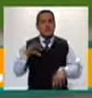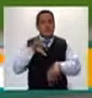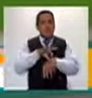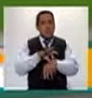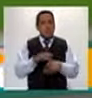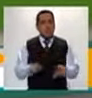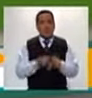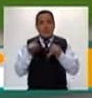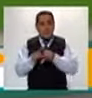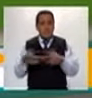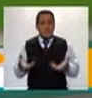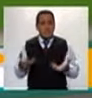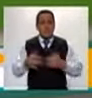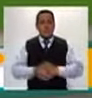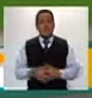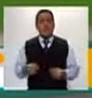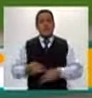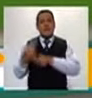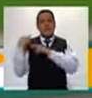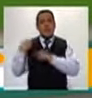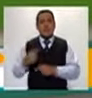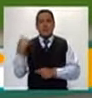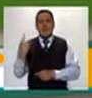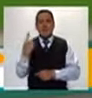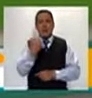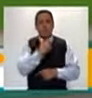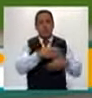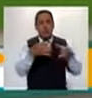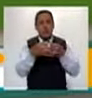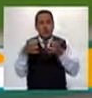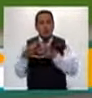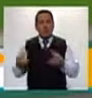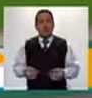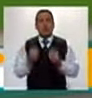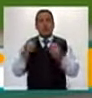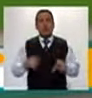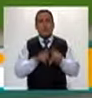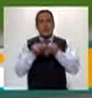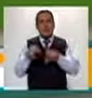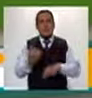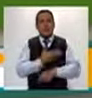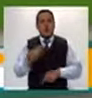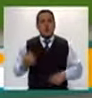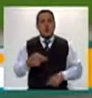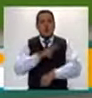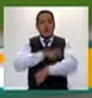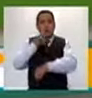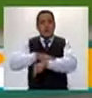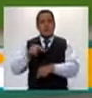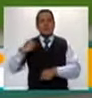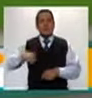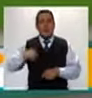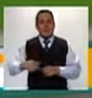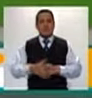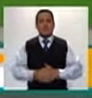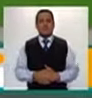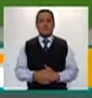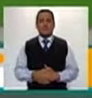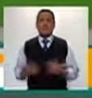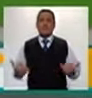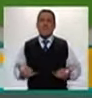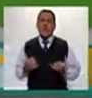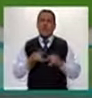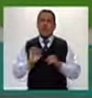también y los representantes de cada uno de los sectores como te den de los gobiernos regionales y municipales ahora